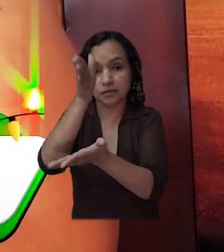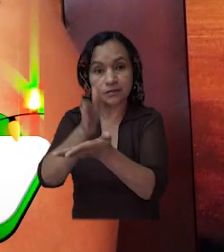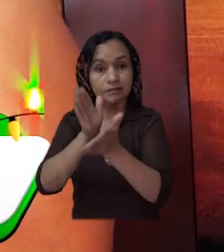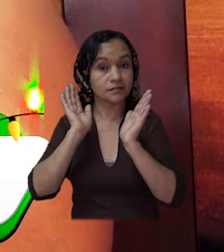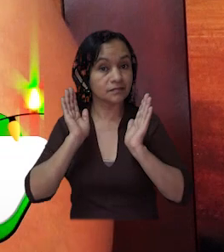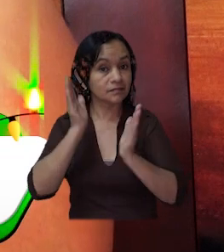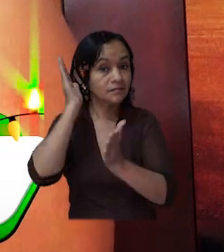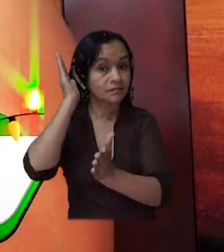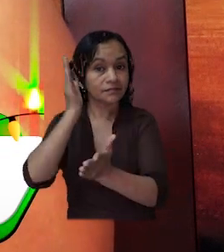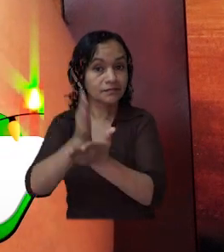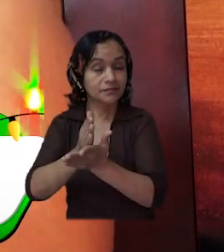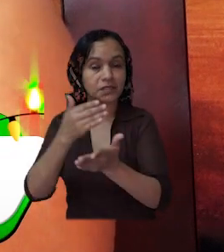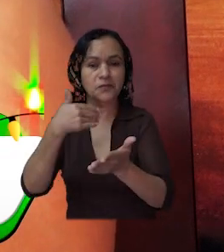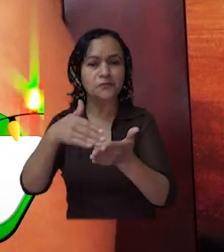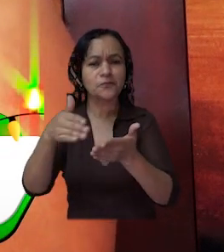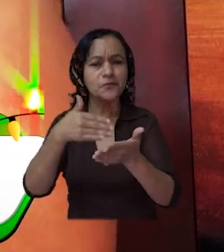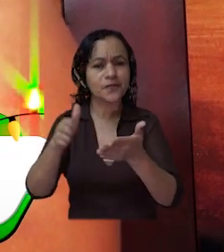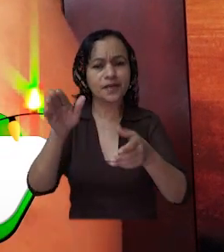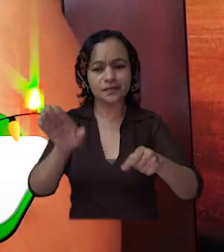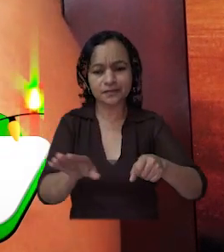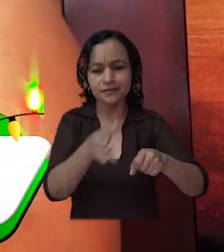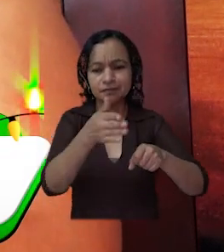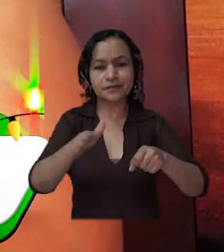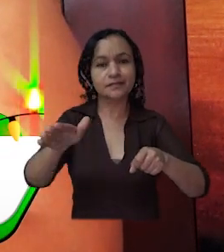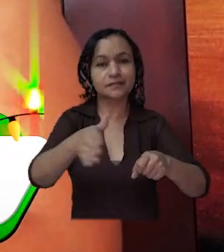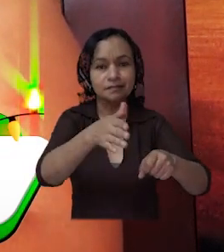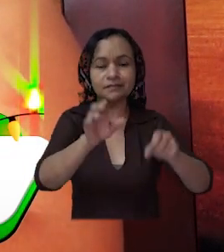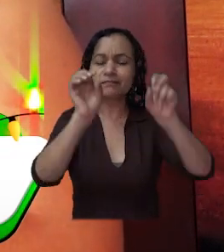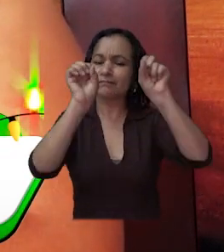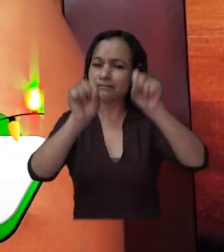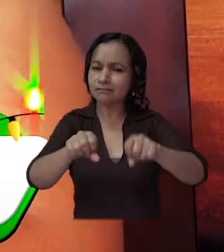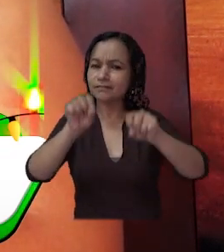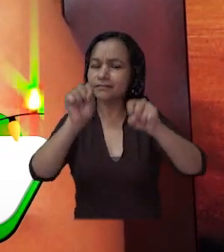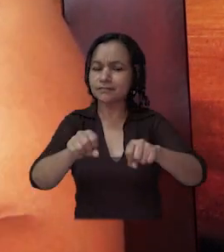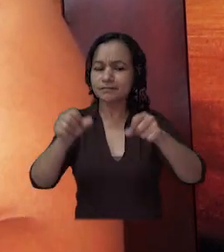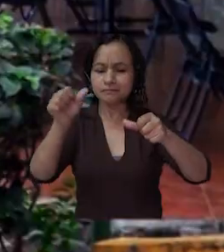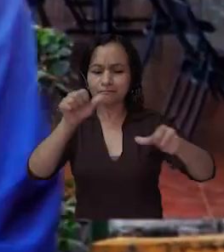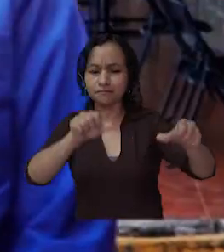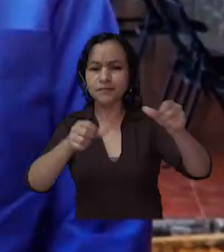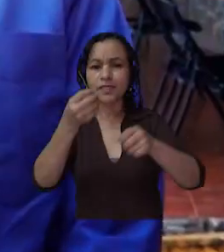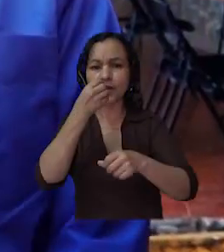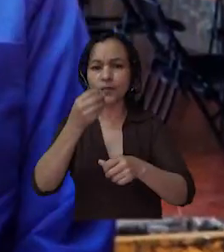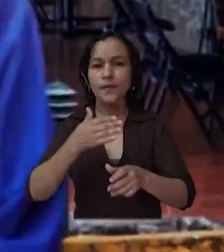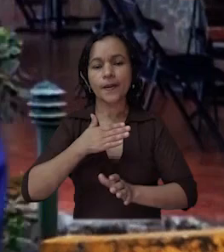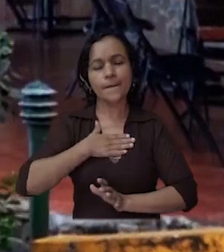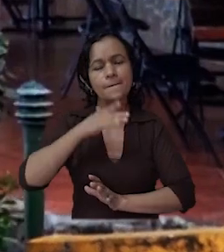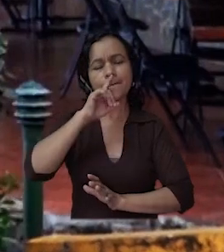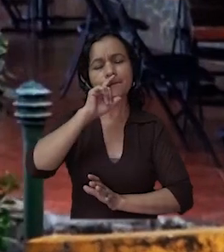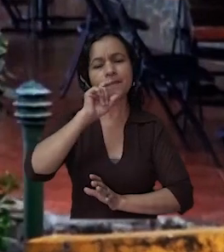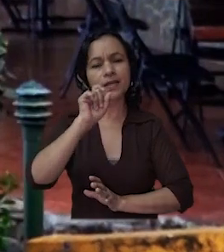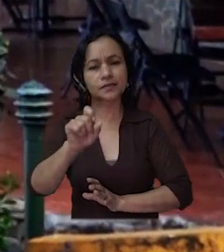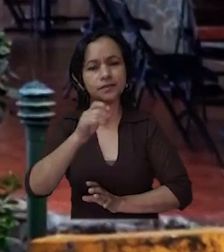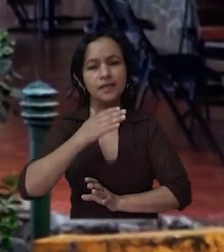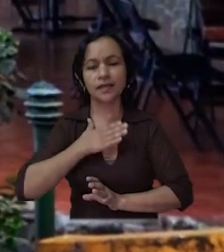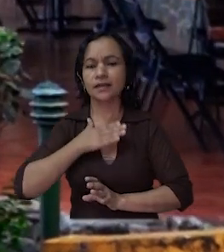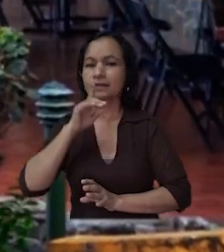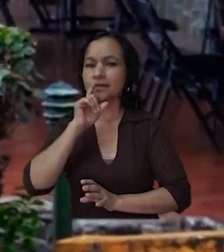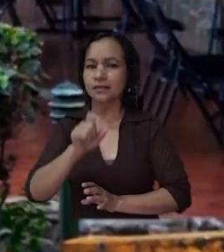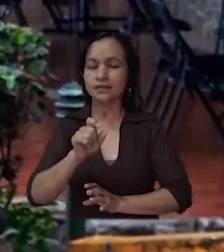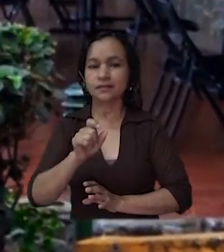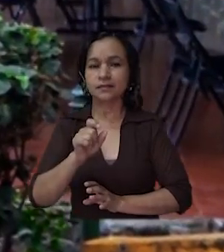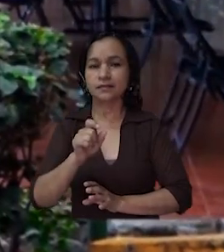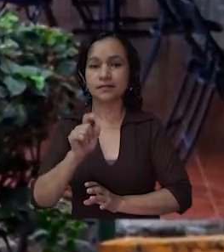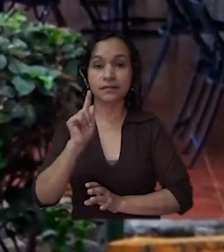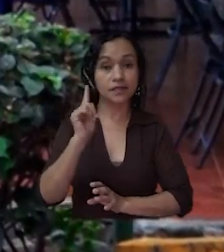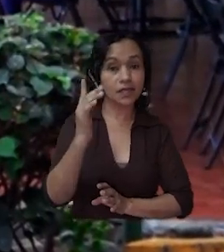crema fácil de hacer, entonces sí se puede combinar las comidas. Me gustaría definitivamente desearles